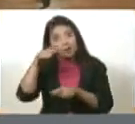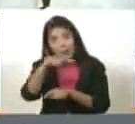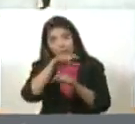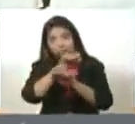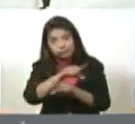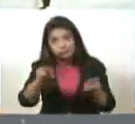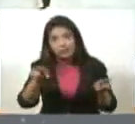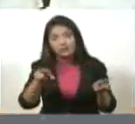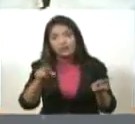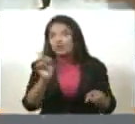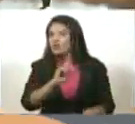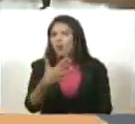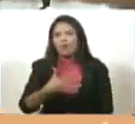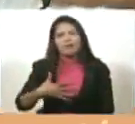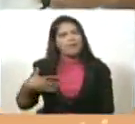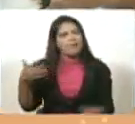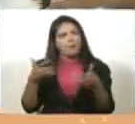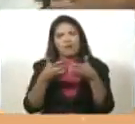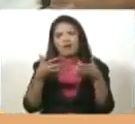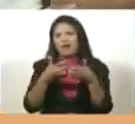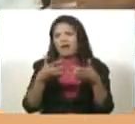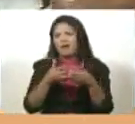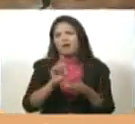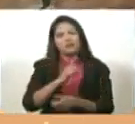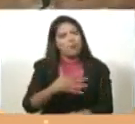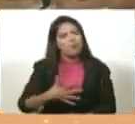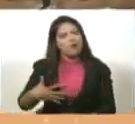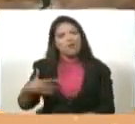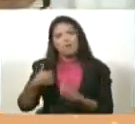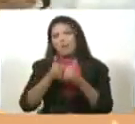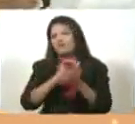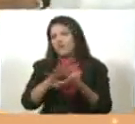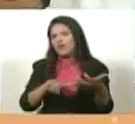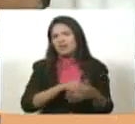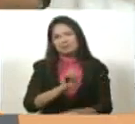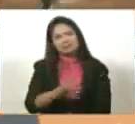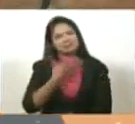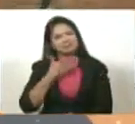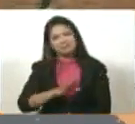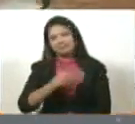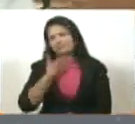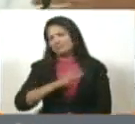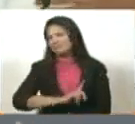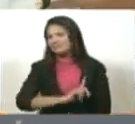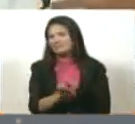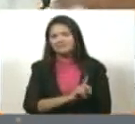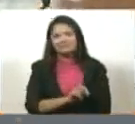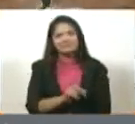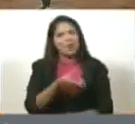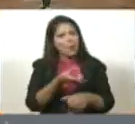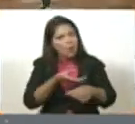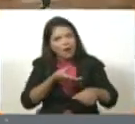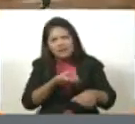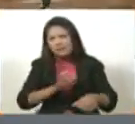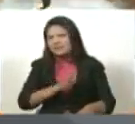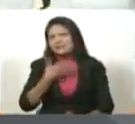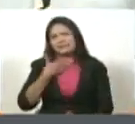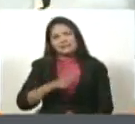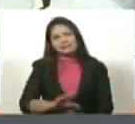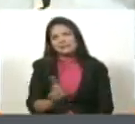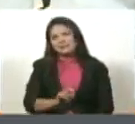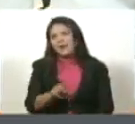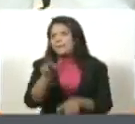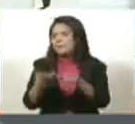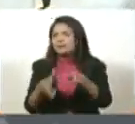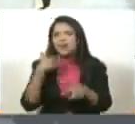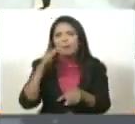opositor. No queremos más guerra, no queremos más violencia, no queremos más guarimba, no queremos más personas quemadas,